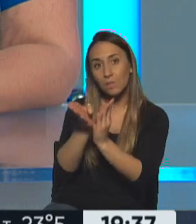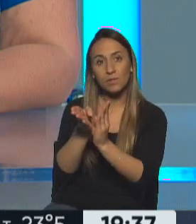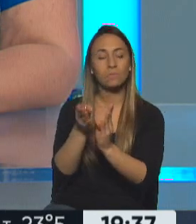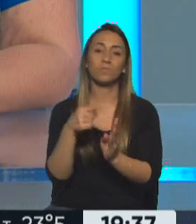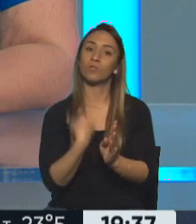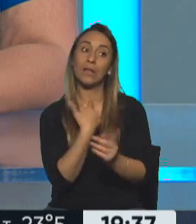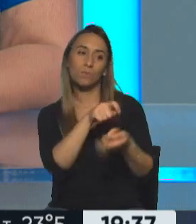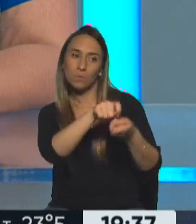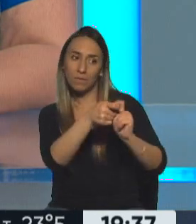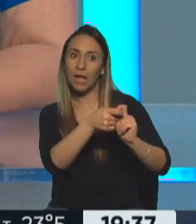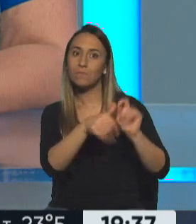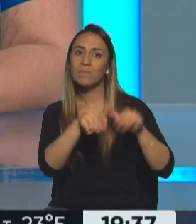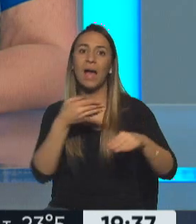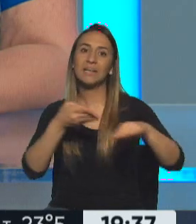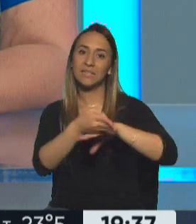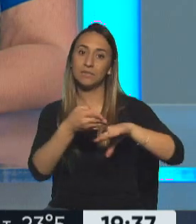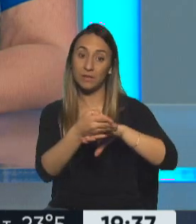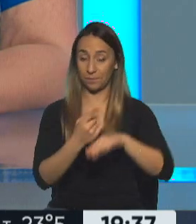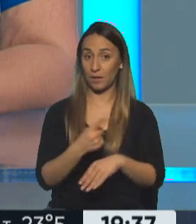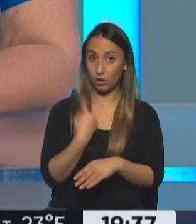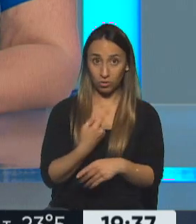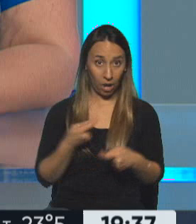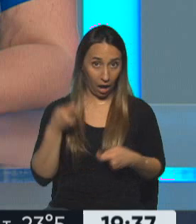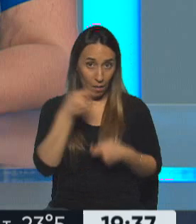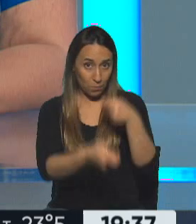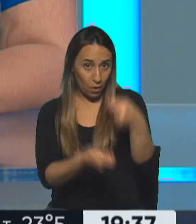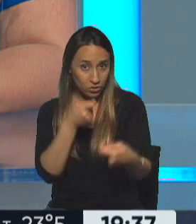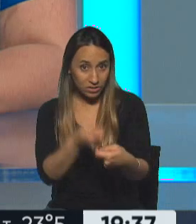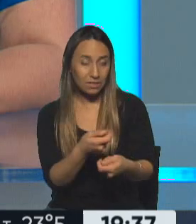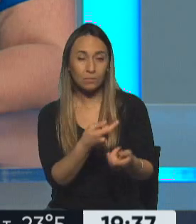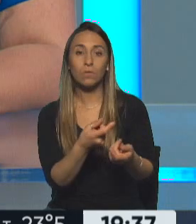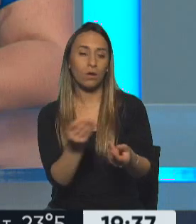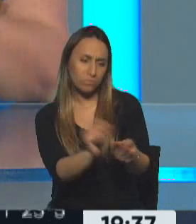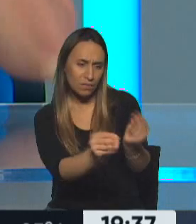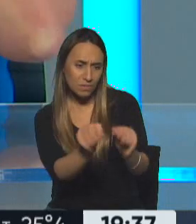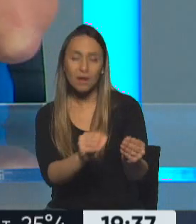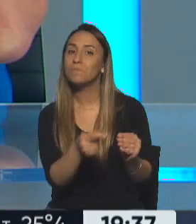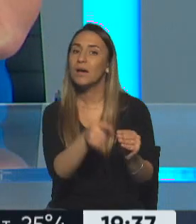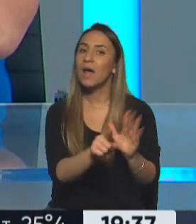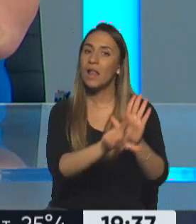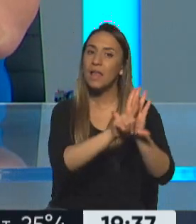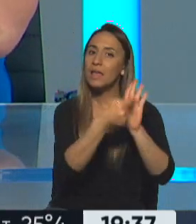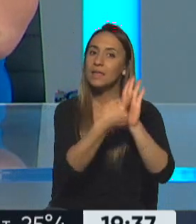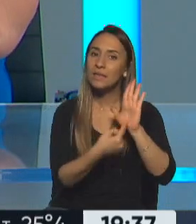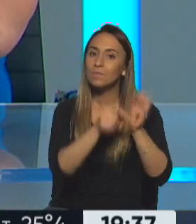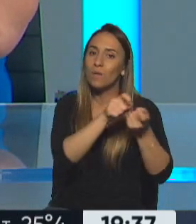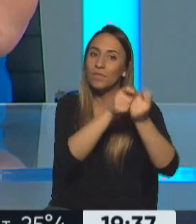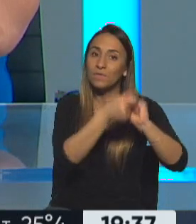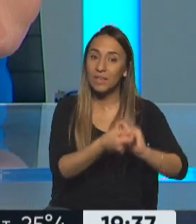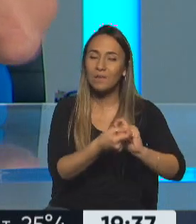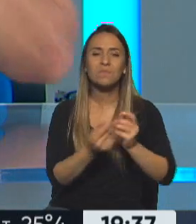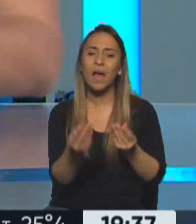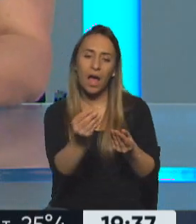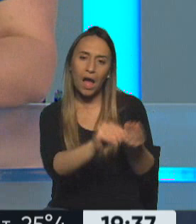la accesibilidad sobre todo. En el caso nuestro hicimos aportes para la modificación de la ley y esos aportes tenían que ver con que se tenga en